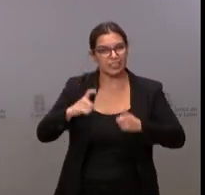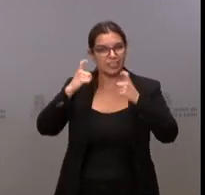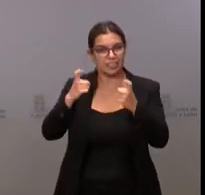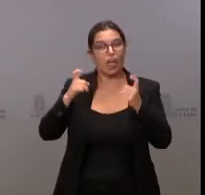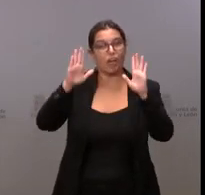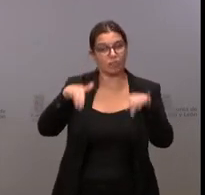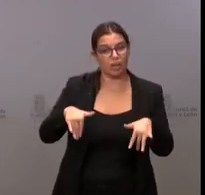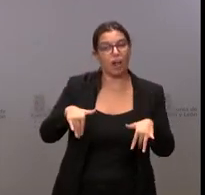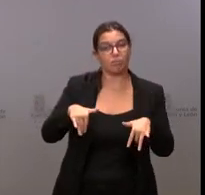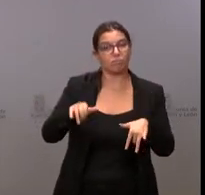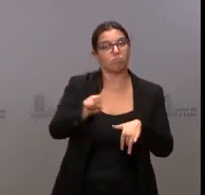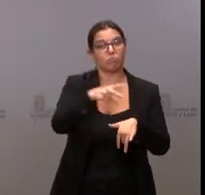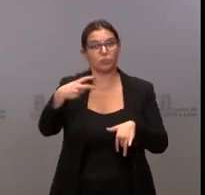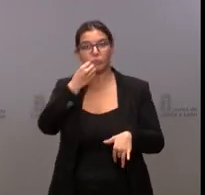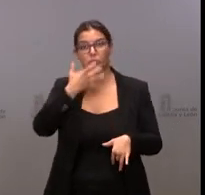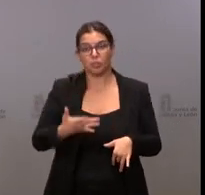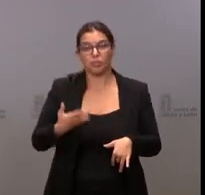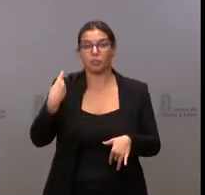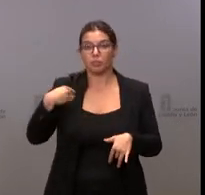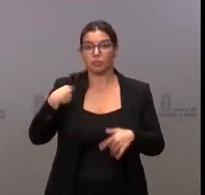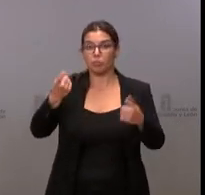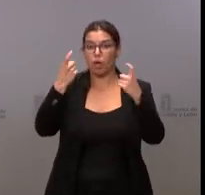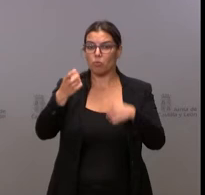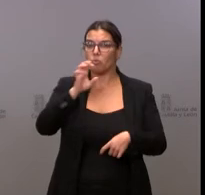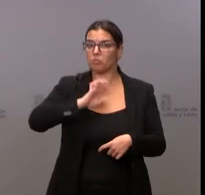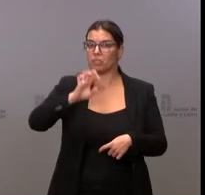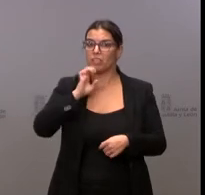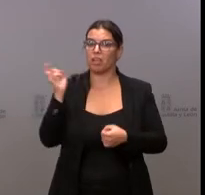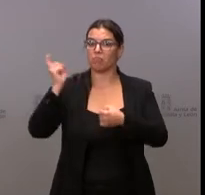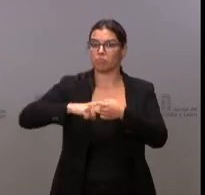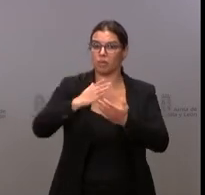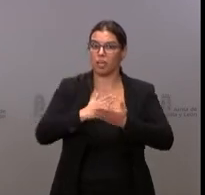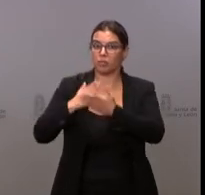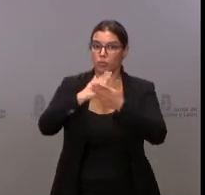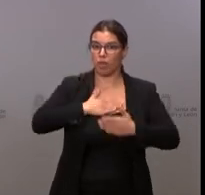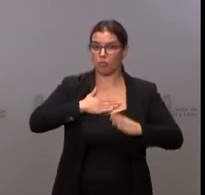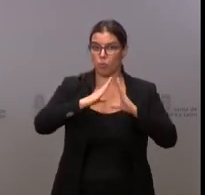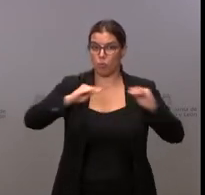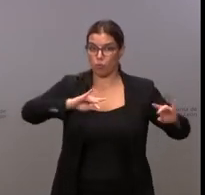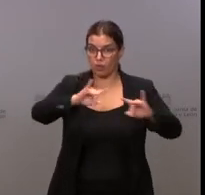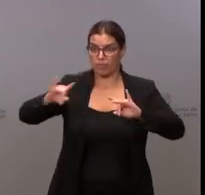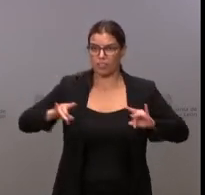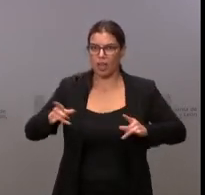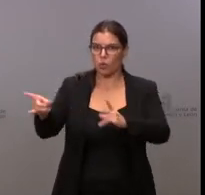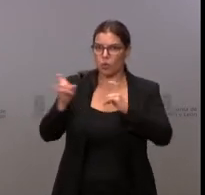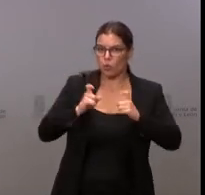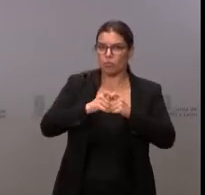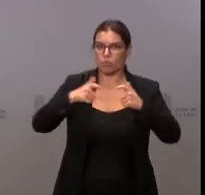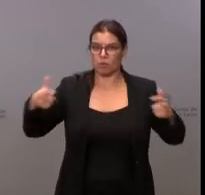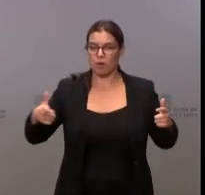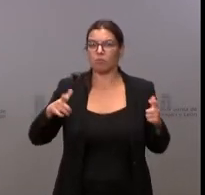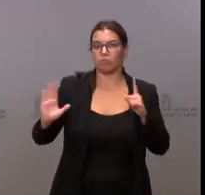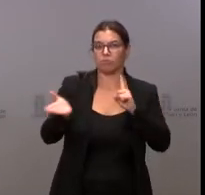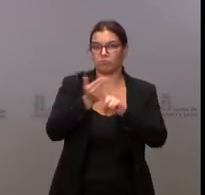recompensa de un notable incremento de los alumnos interesados en estudiar en nuestras universidades un crecimiento